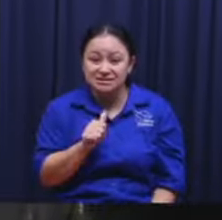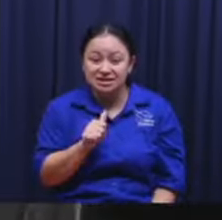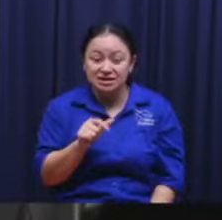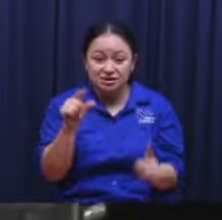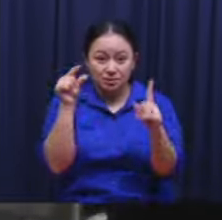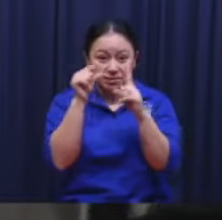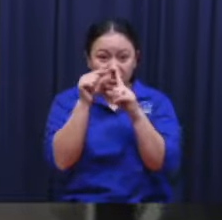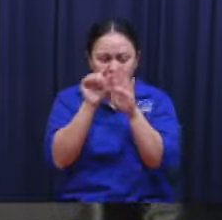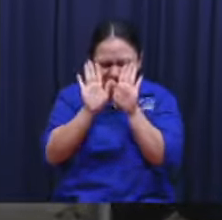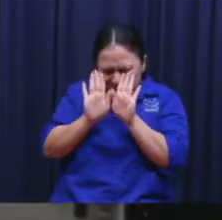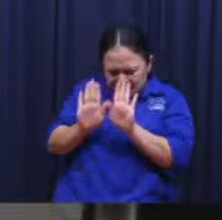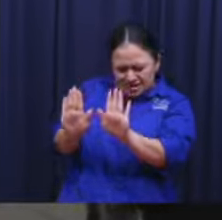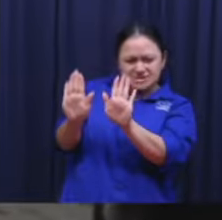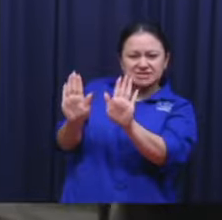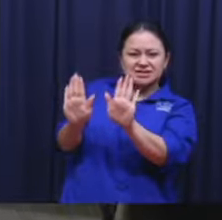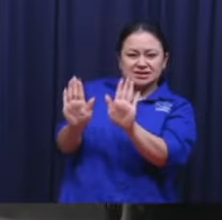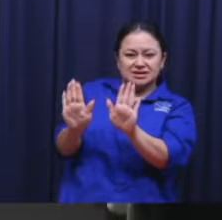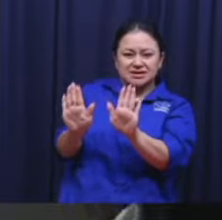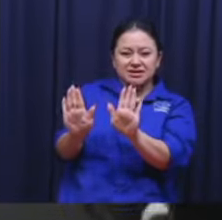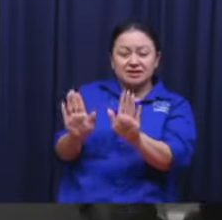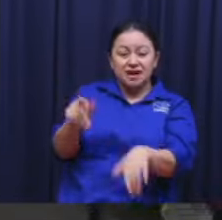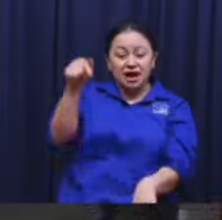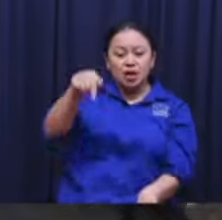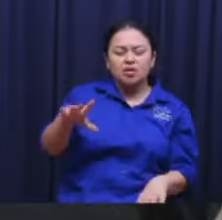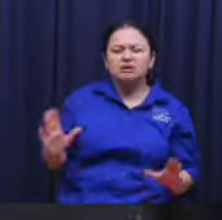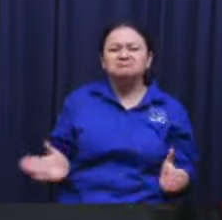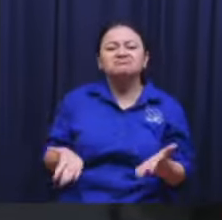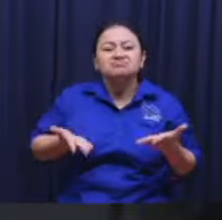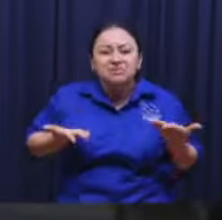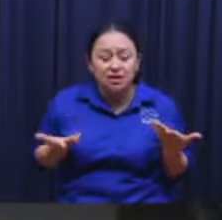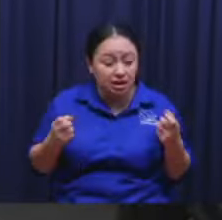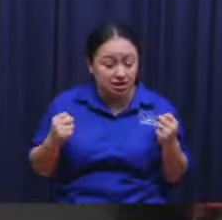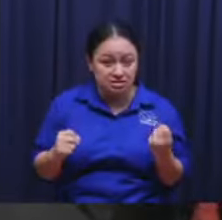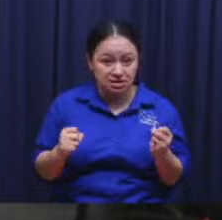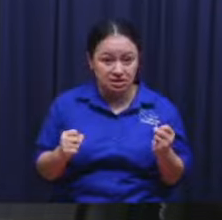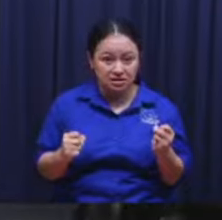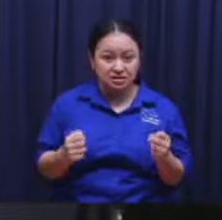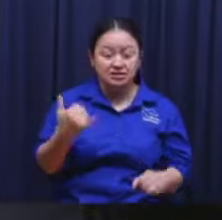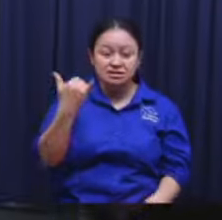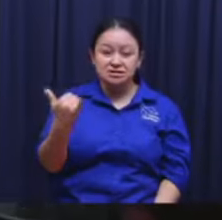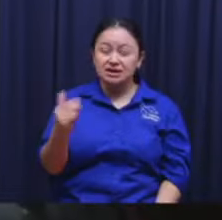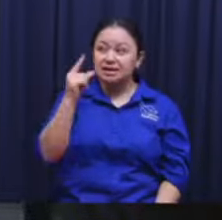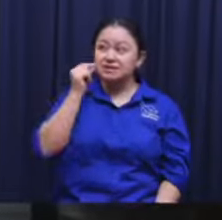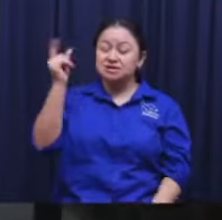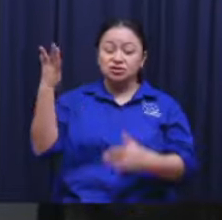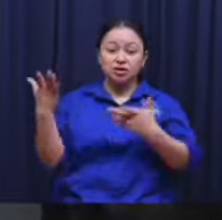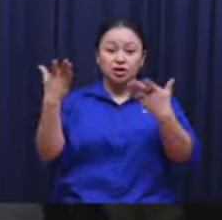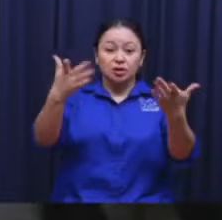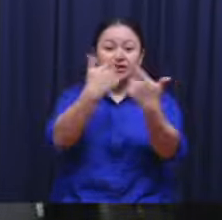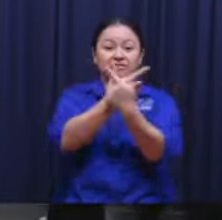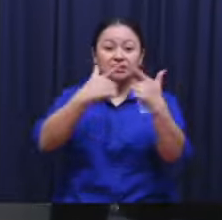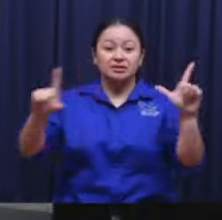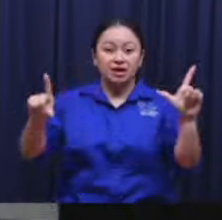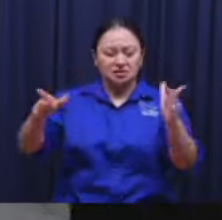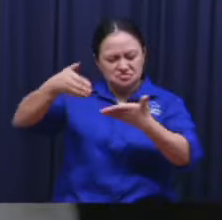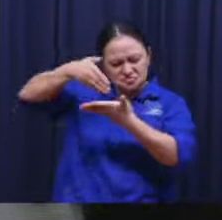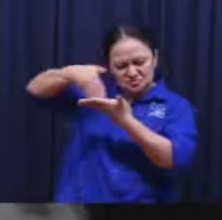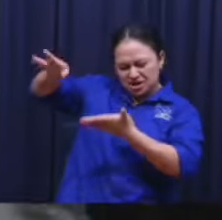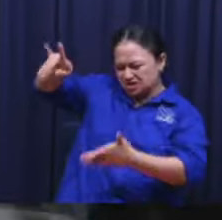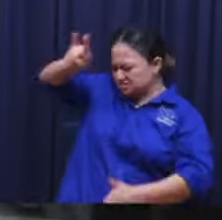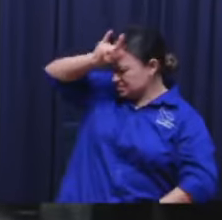Entonces, ok, ahora ¿qué vamos a hacer? Ya te liberó el Señor. echaron fuera a los